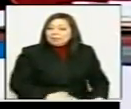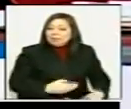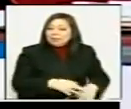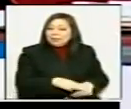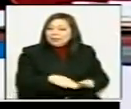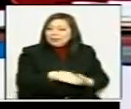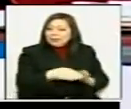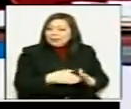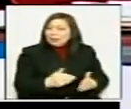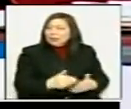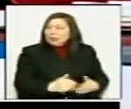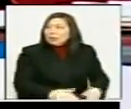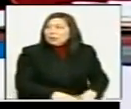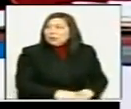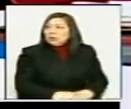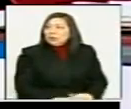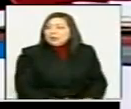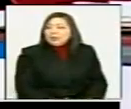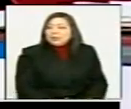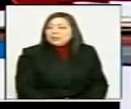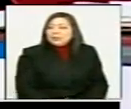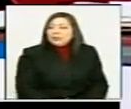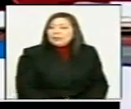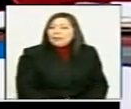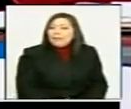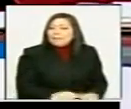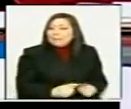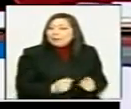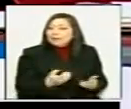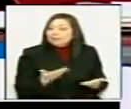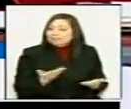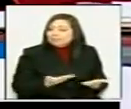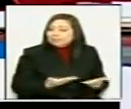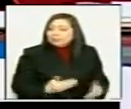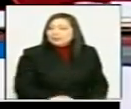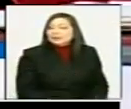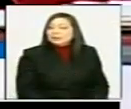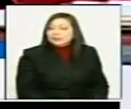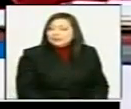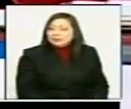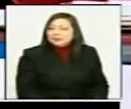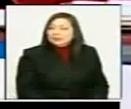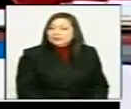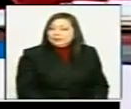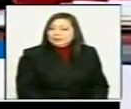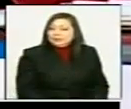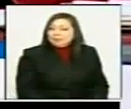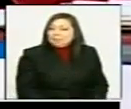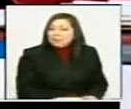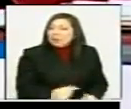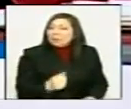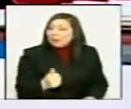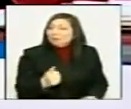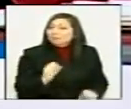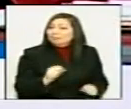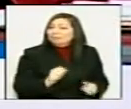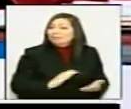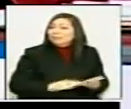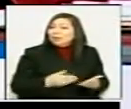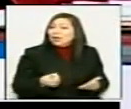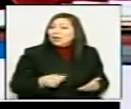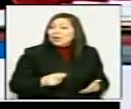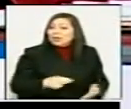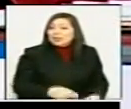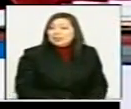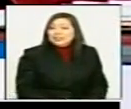presupuestal. Para hacer la evaluación, para hacer las auditorías, para eso sí. Pero para autorizar sobrecostos,